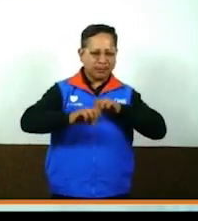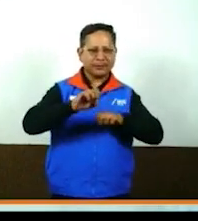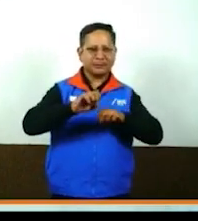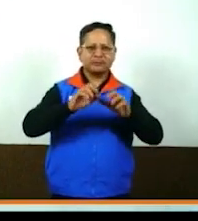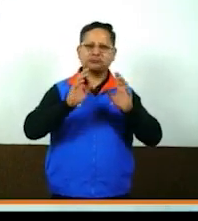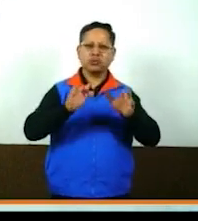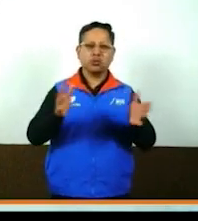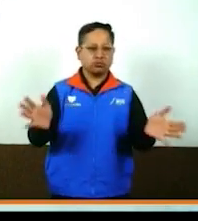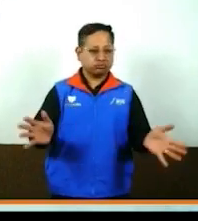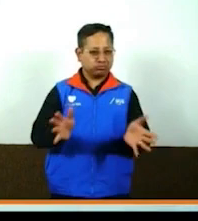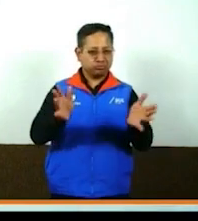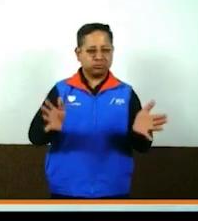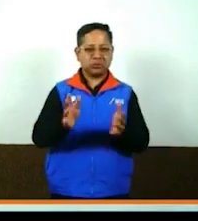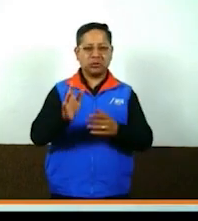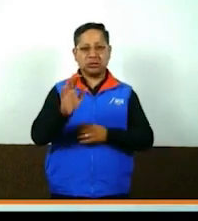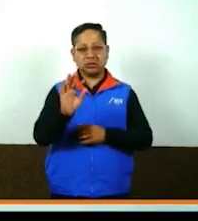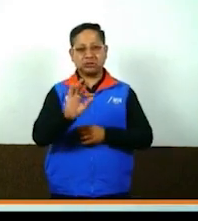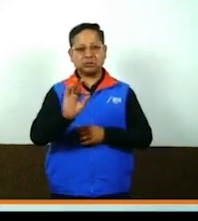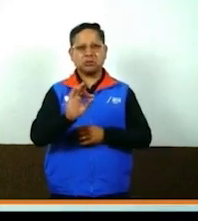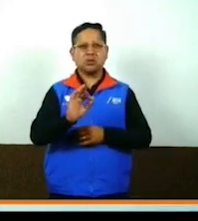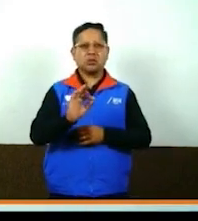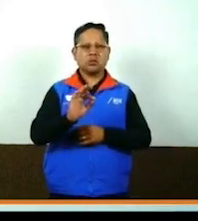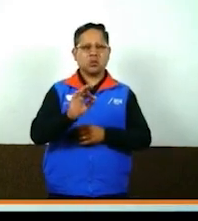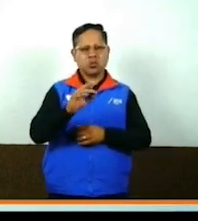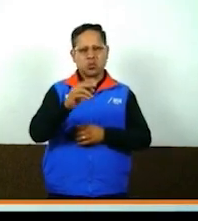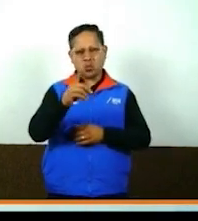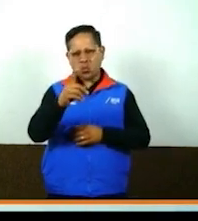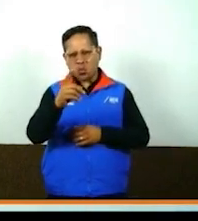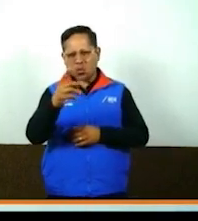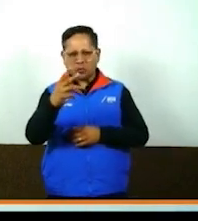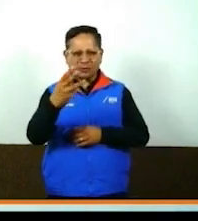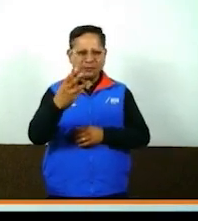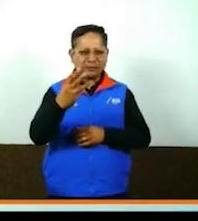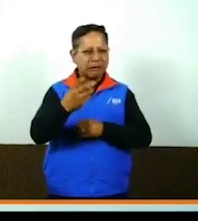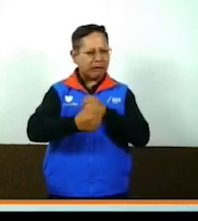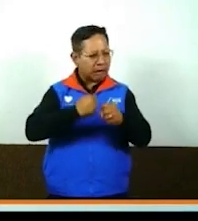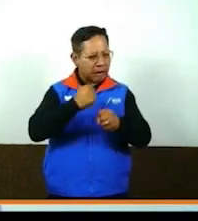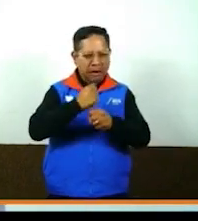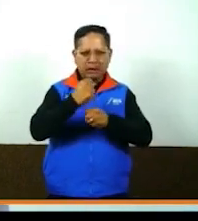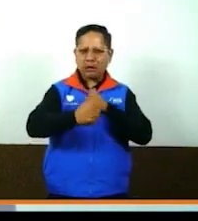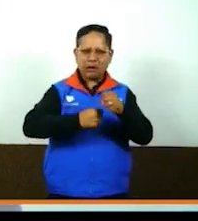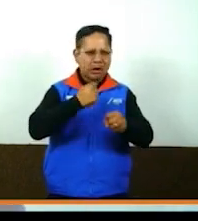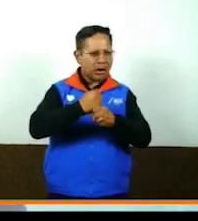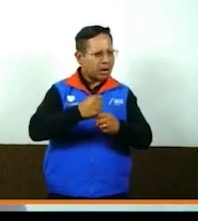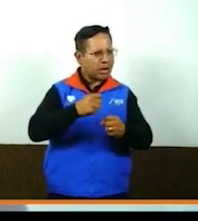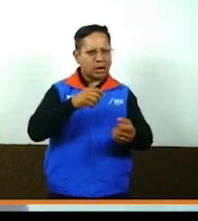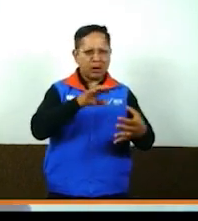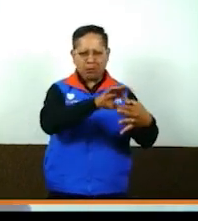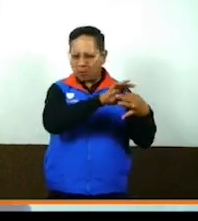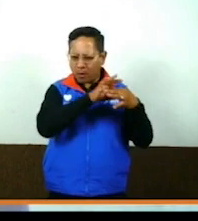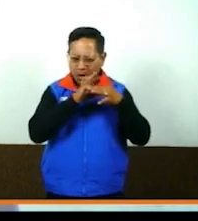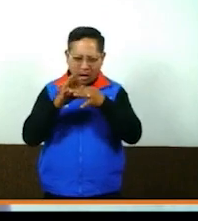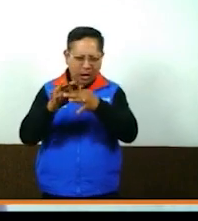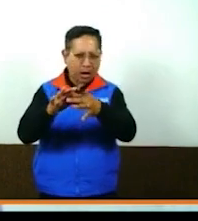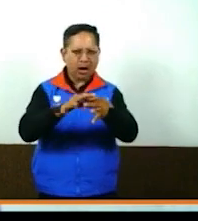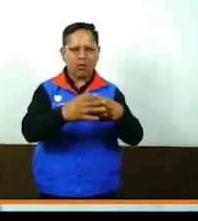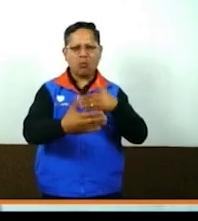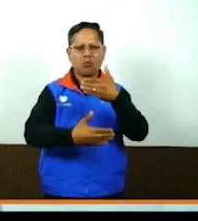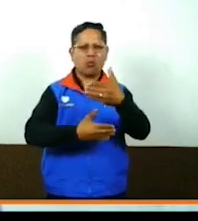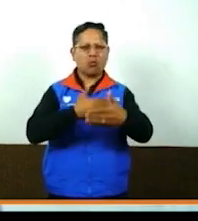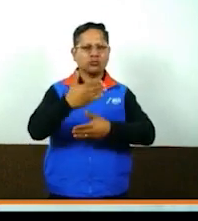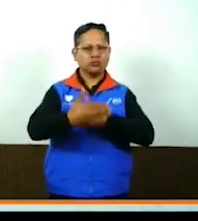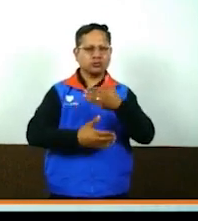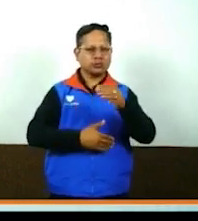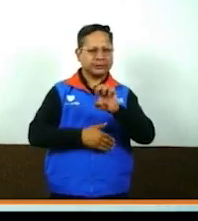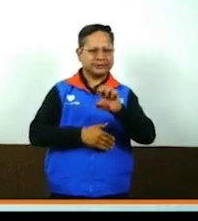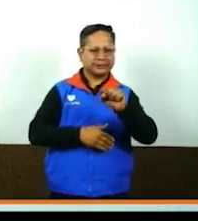lanzamos el reto de que por lo menos una, dos o tres cada año metan ustedes a su cadena de valor, a estos procesos del distintivo, y vayamos